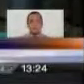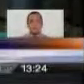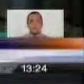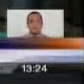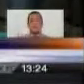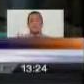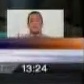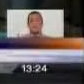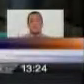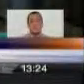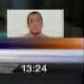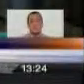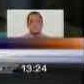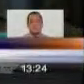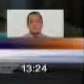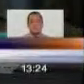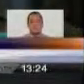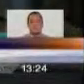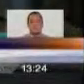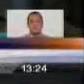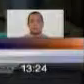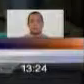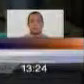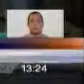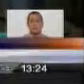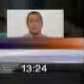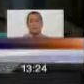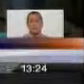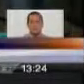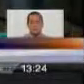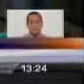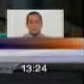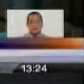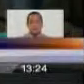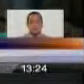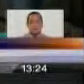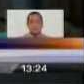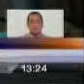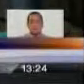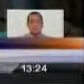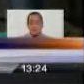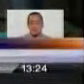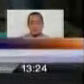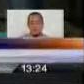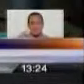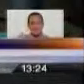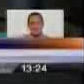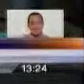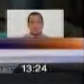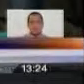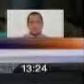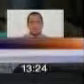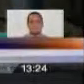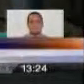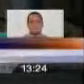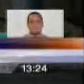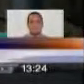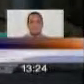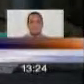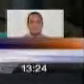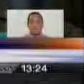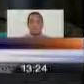reunión con el presidente del Poder Judicial porque era necesaria